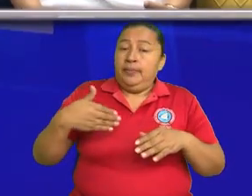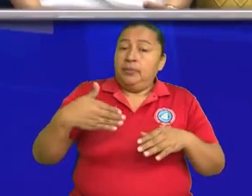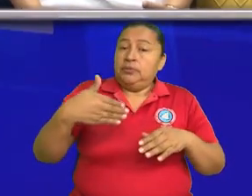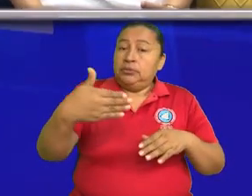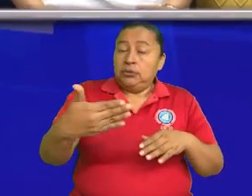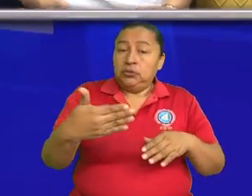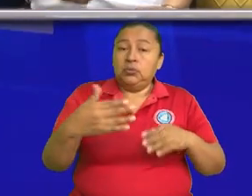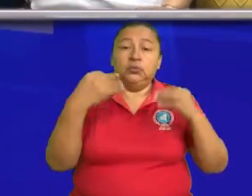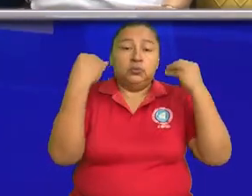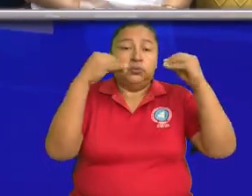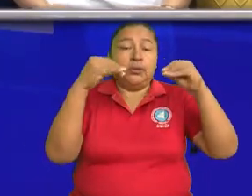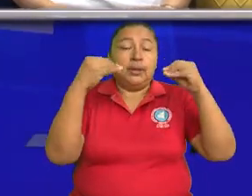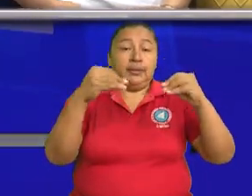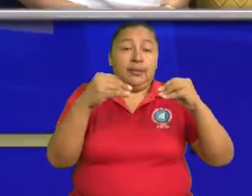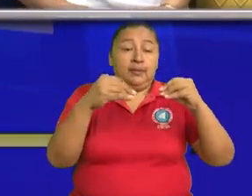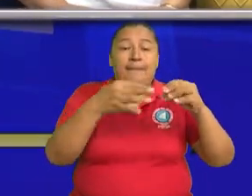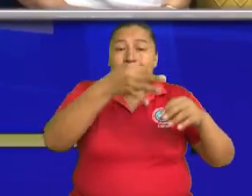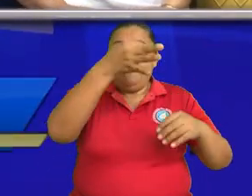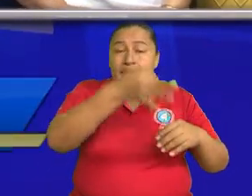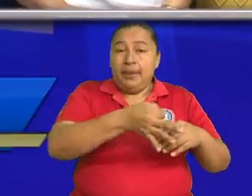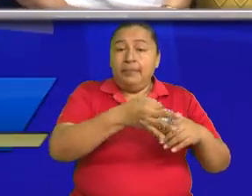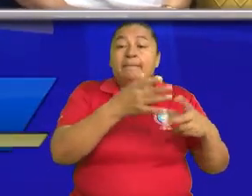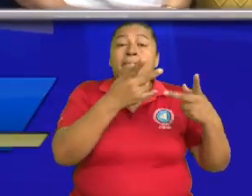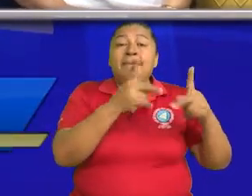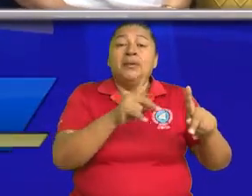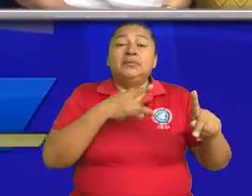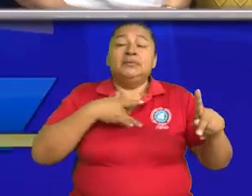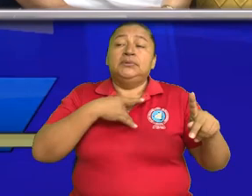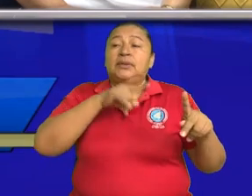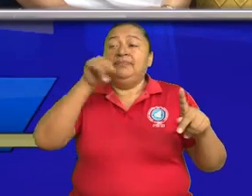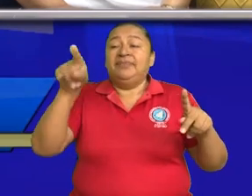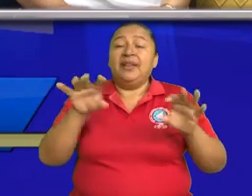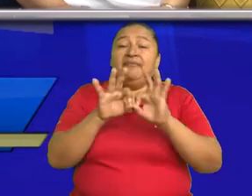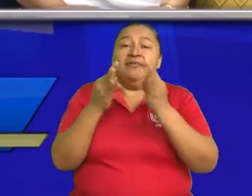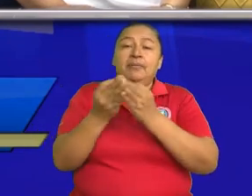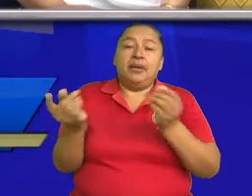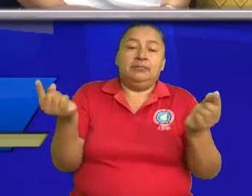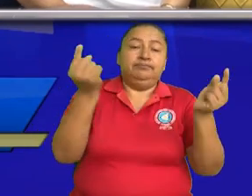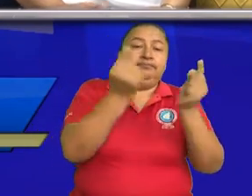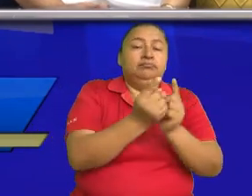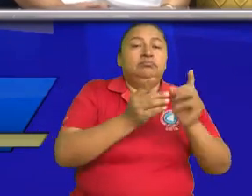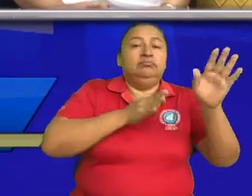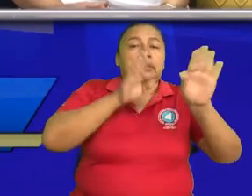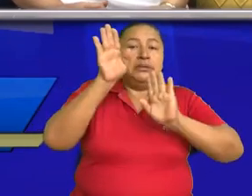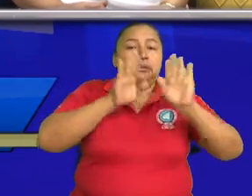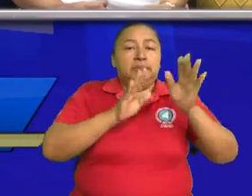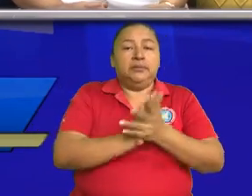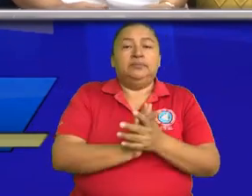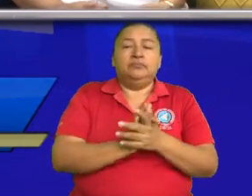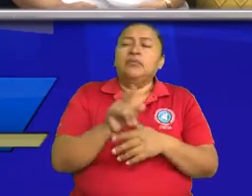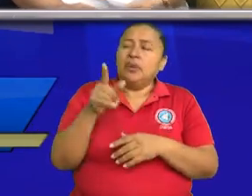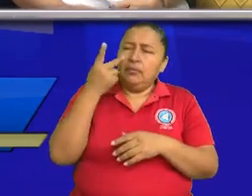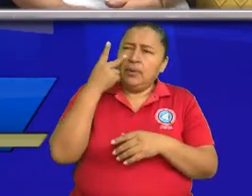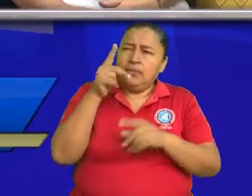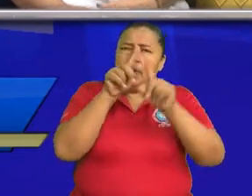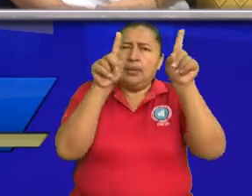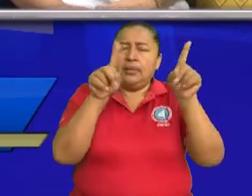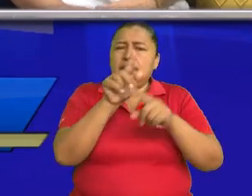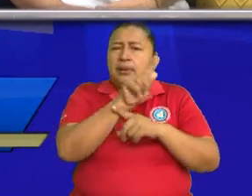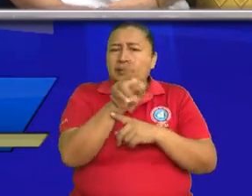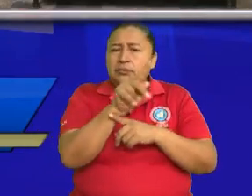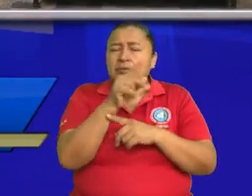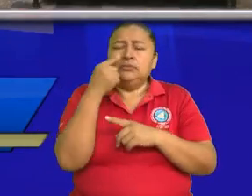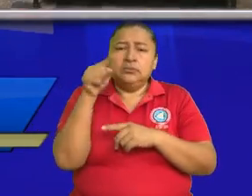de calidad sin la participación protagónica de la familia. Es vital. Ahí vemos en pantalla, compañera Miriam, precisamente lo que